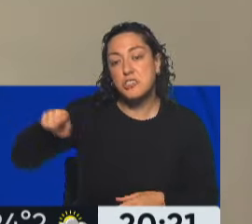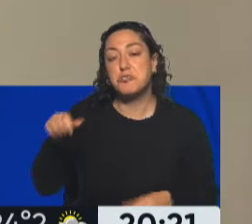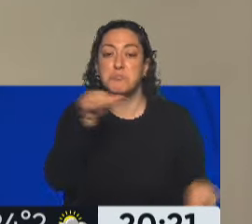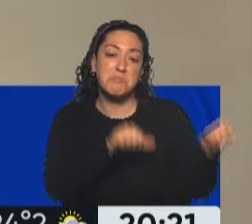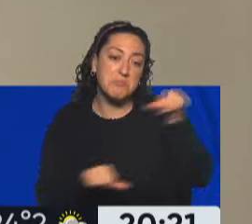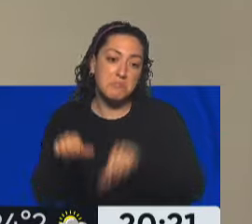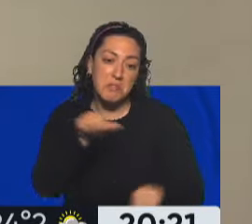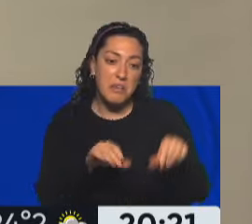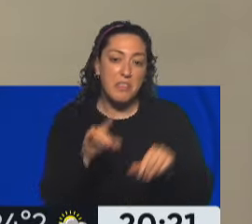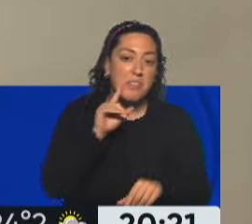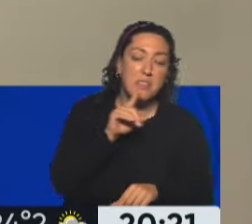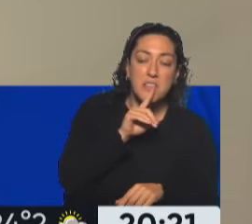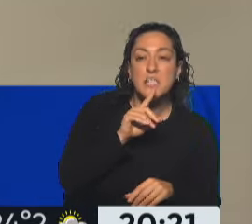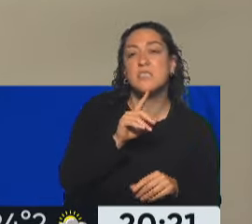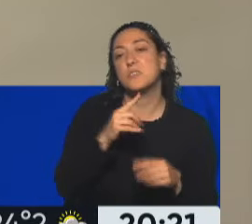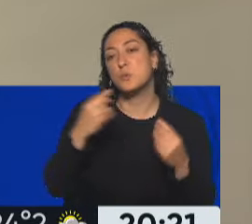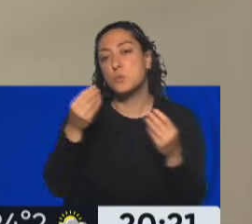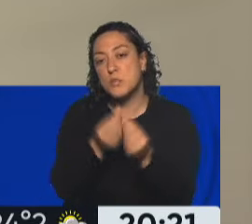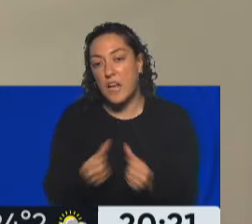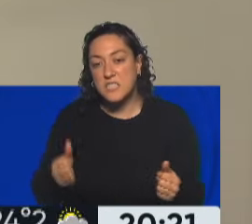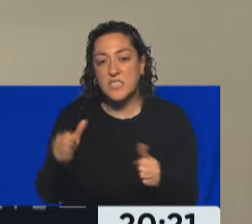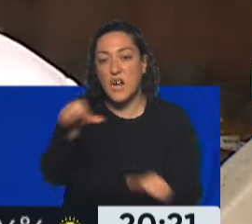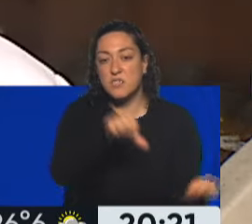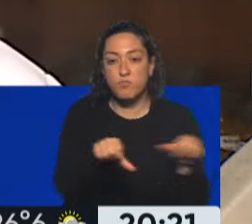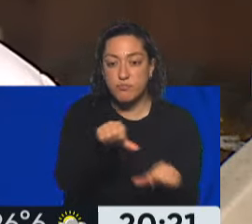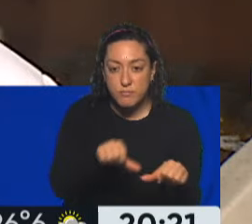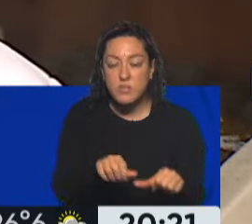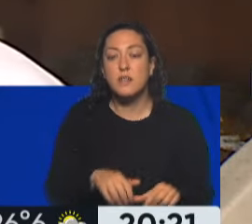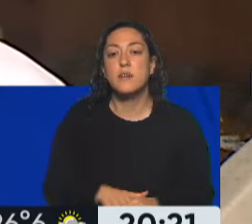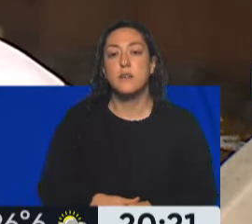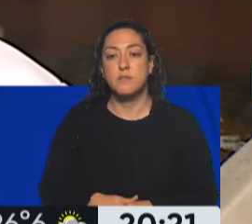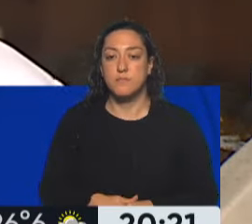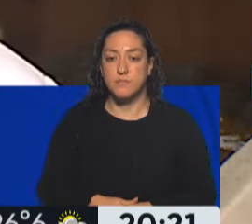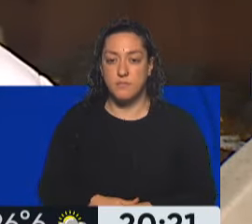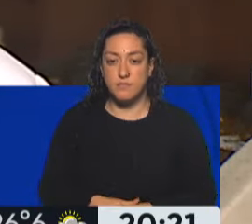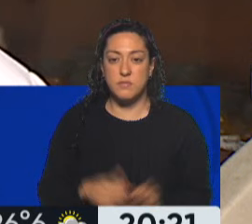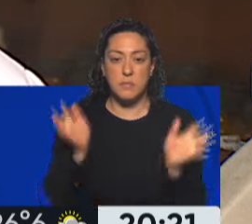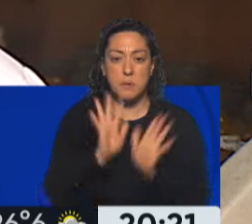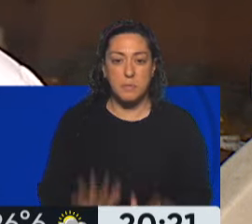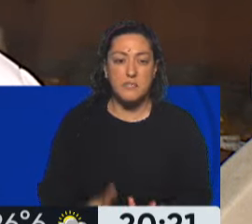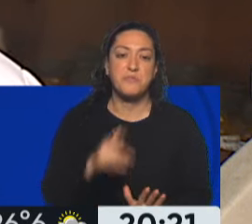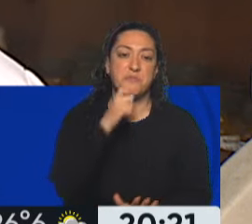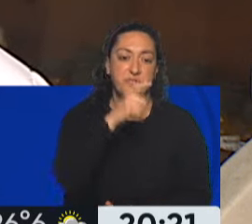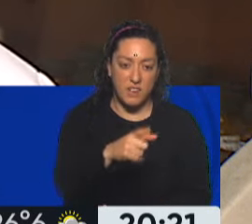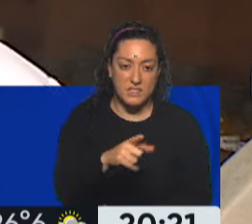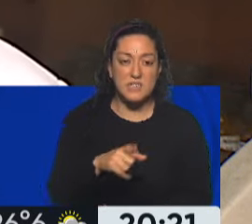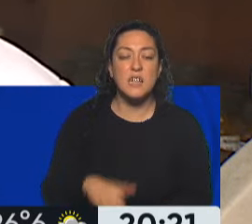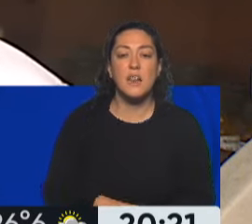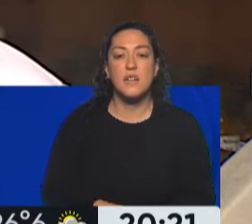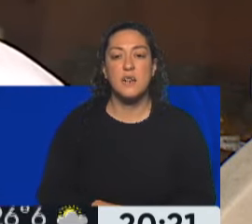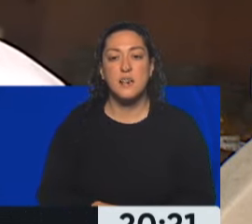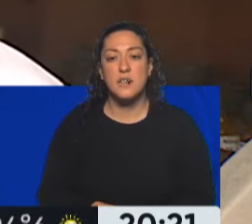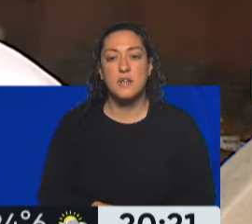DIT, junto a otras sustancias. Esta es una loción, que su preparación es muy sencilla, involucra unos